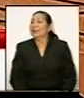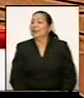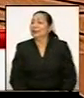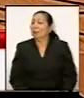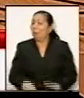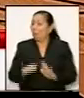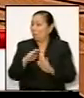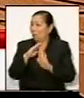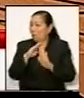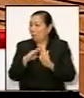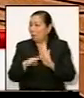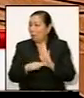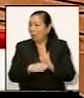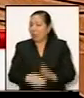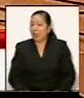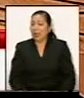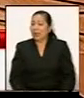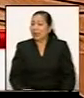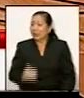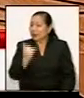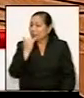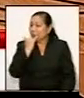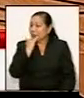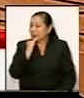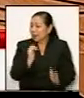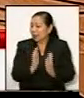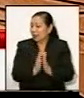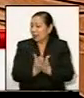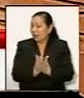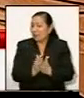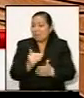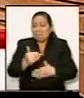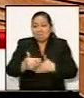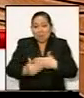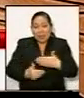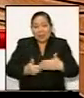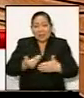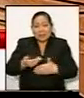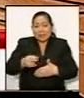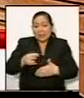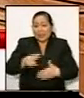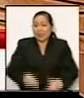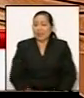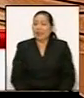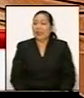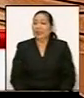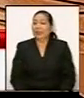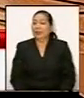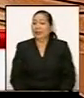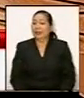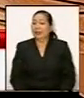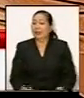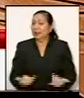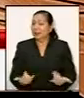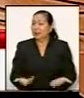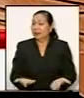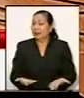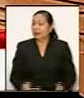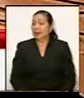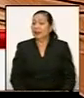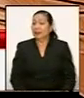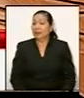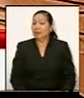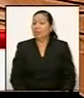disminuido los errores en los textos cada vez estamos incrementando entonces aquí hay dos lecturas